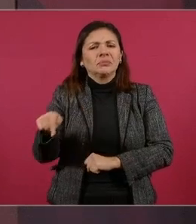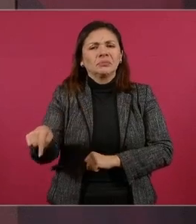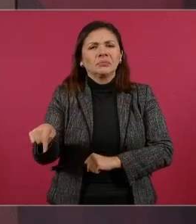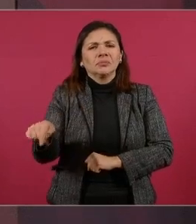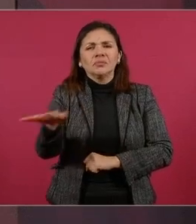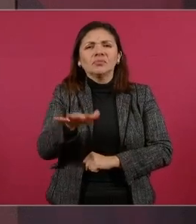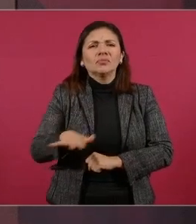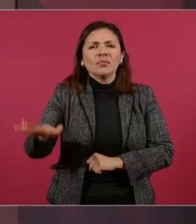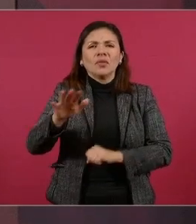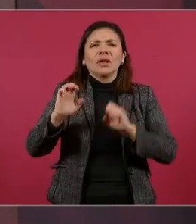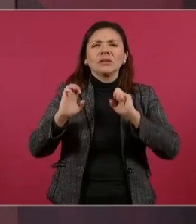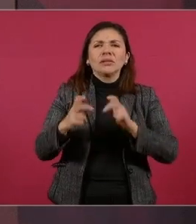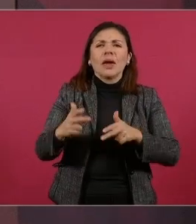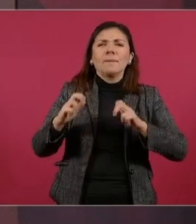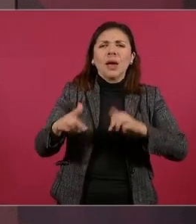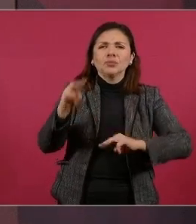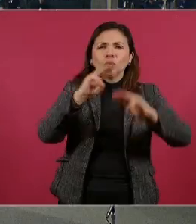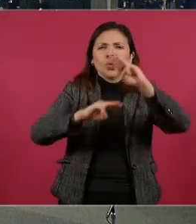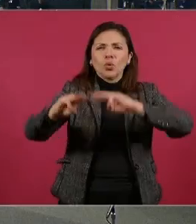de